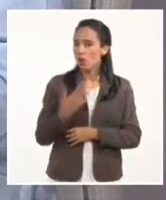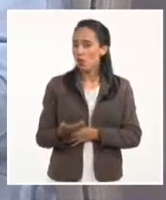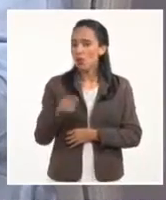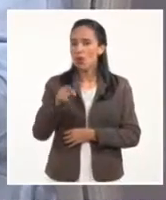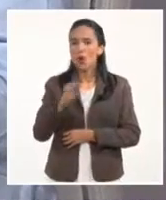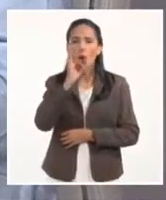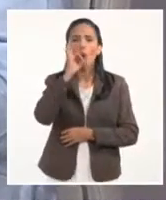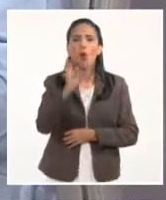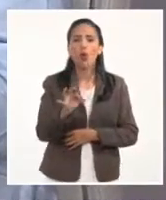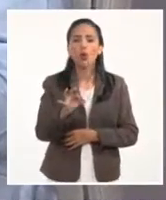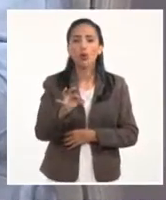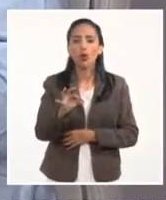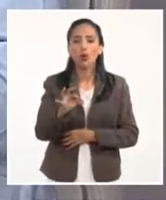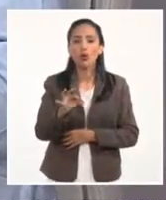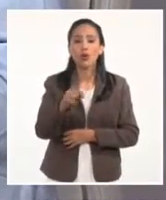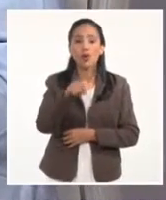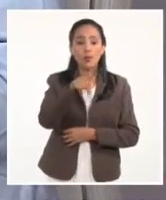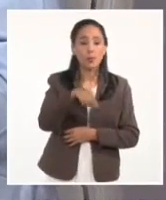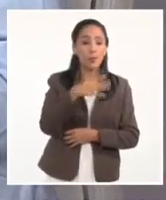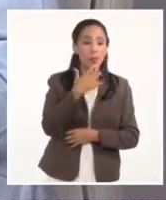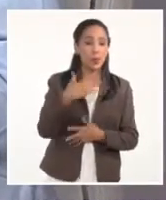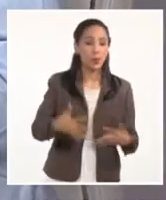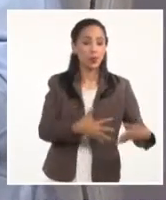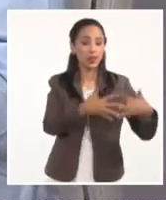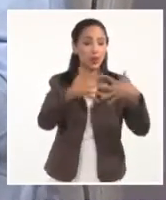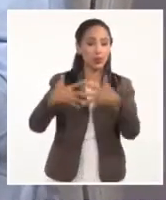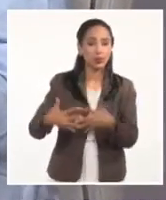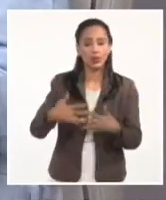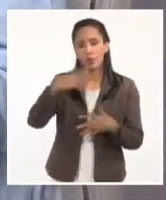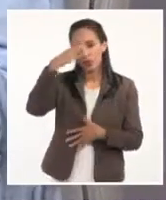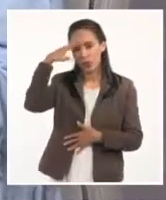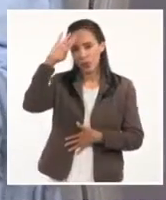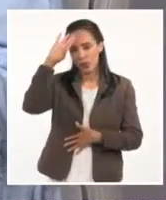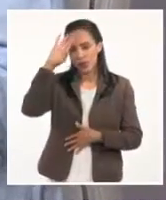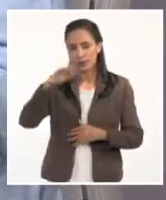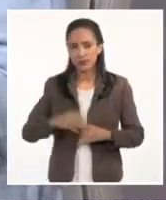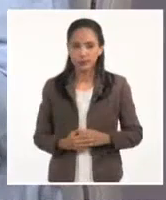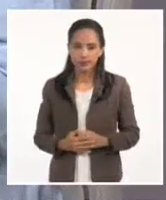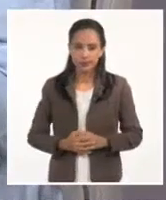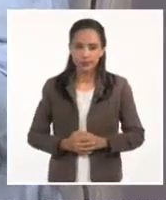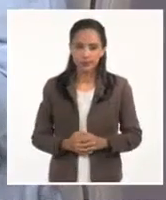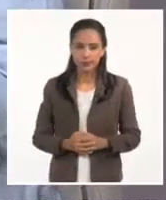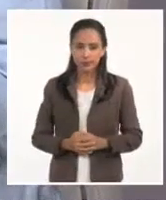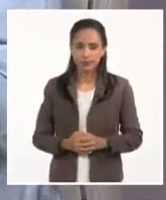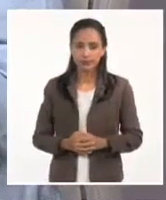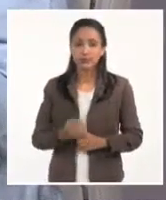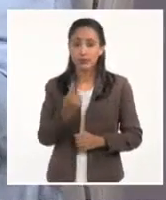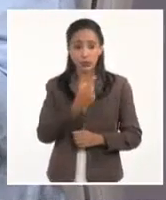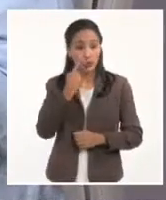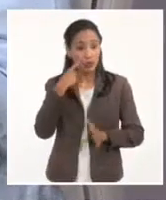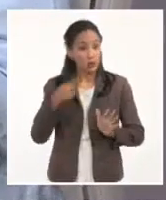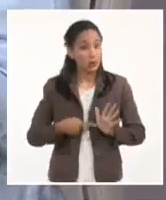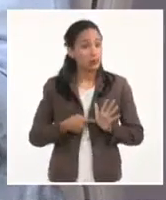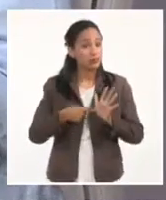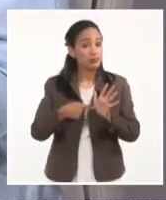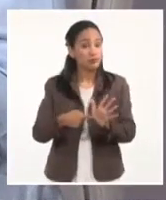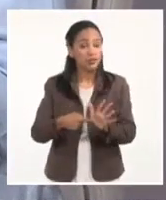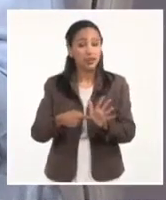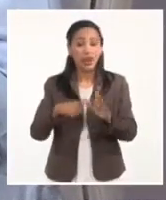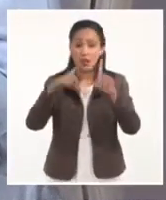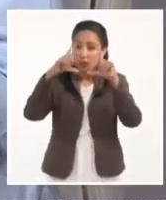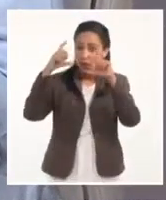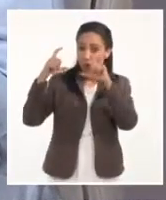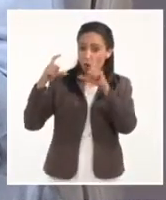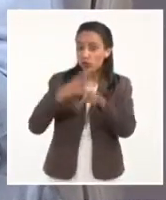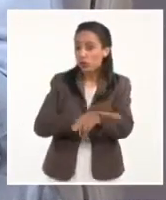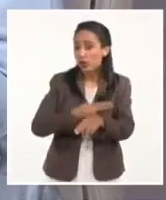entre los pueblos entonces lo que llama la atención es que lamentablemente a pesar de estas imágenes a pesar de esta historia como decía rosa y